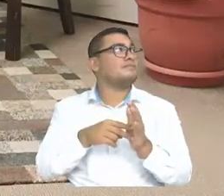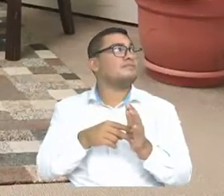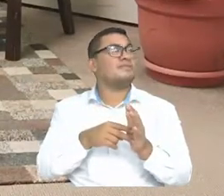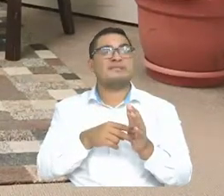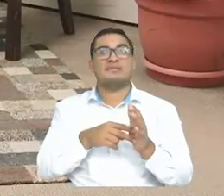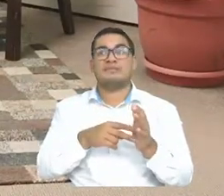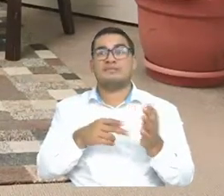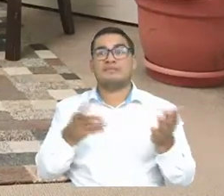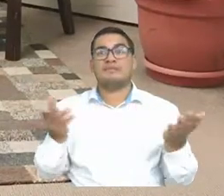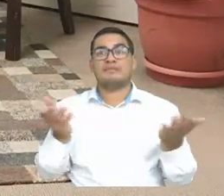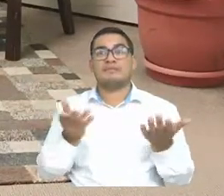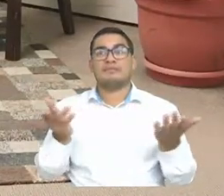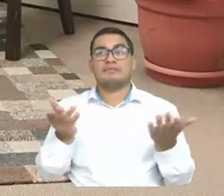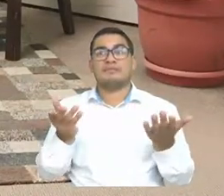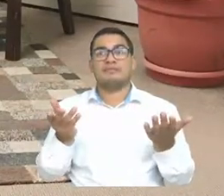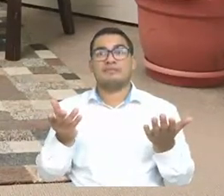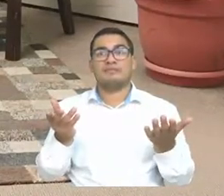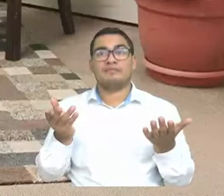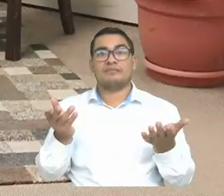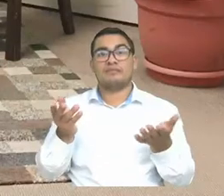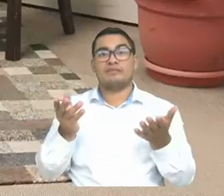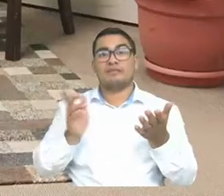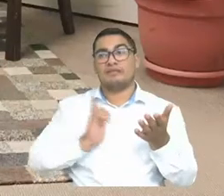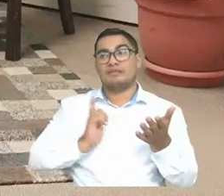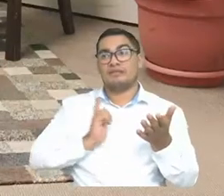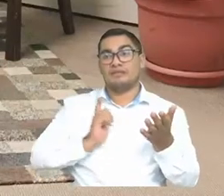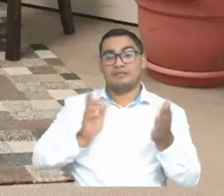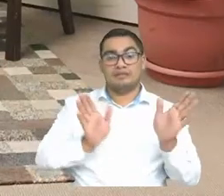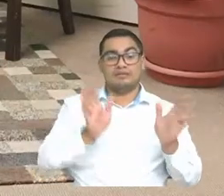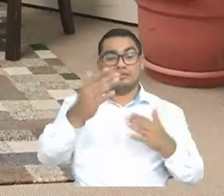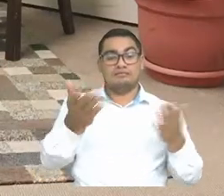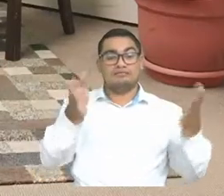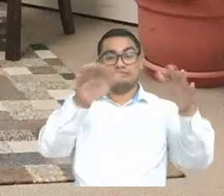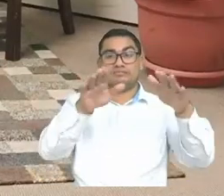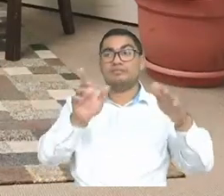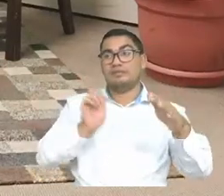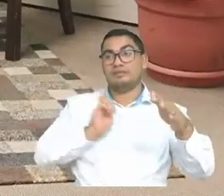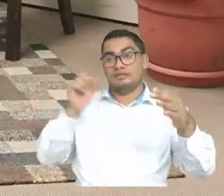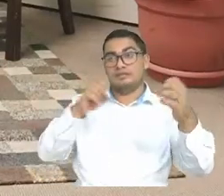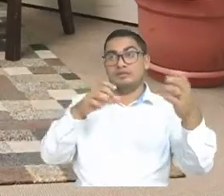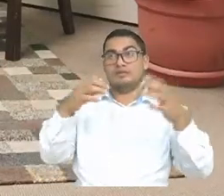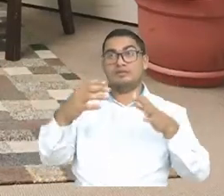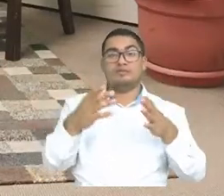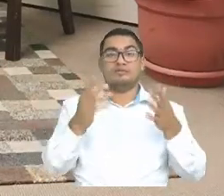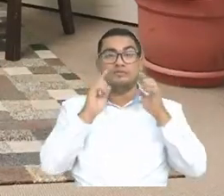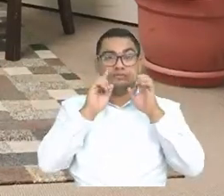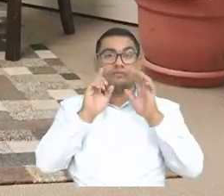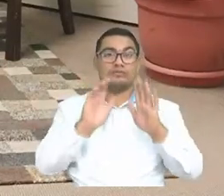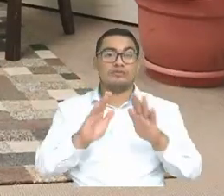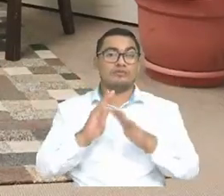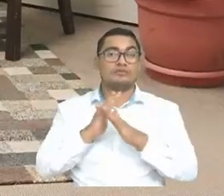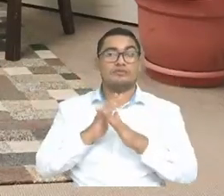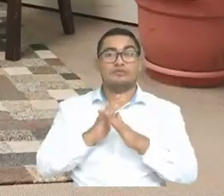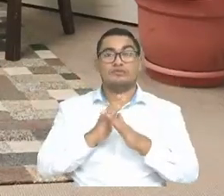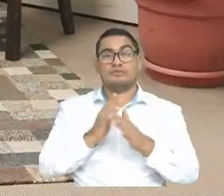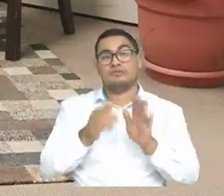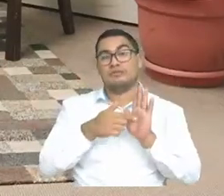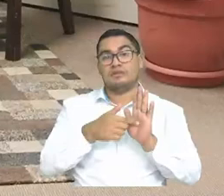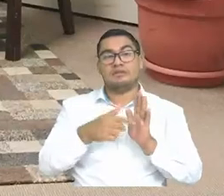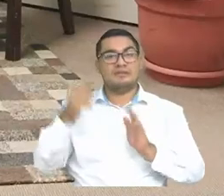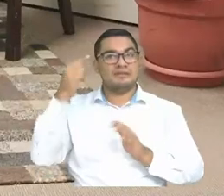ingresan a la incubadora, claro, tiene luz artificial, tiene protección, es lo que yo he visto. Correcto. Pues tiene protección, porque me imagino que